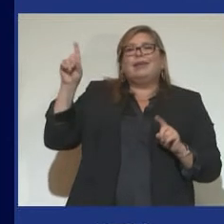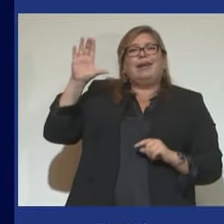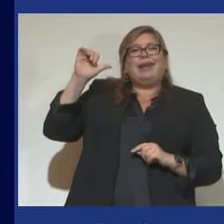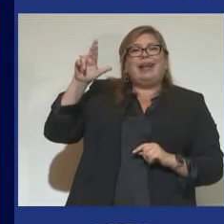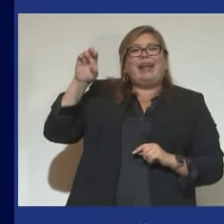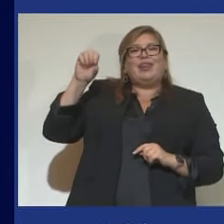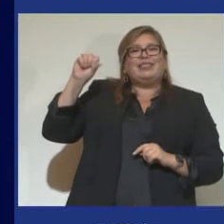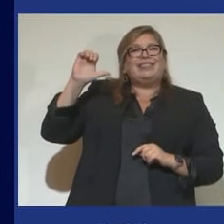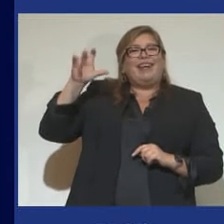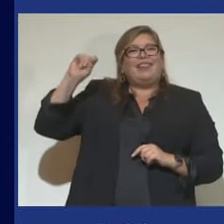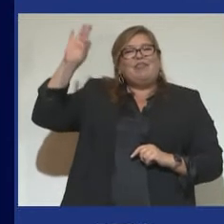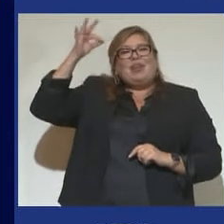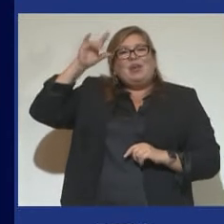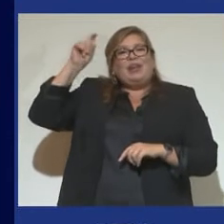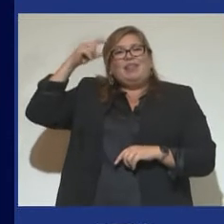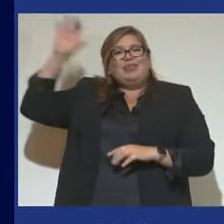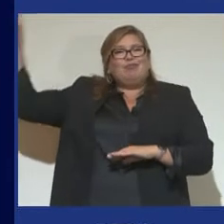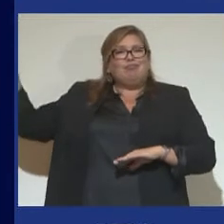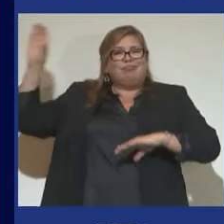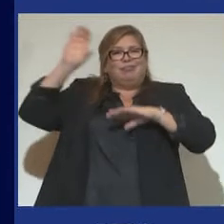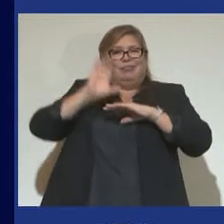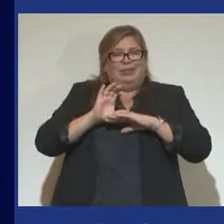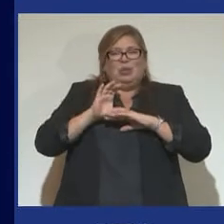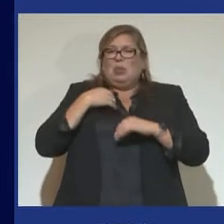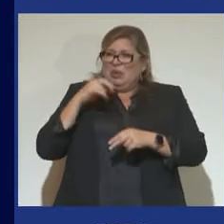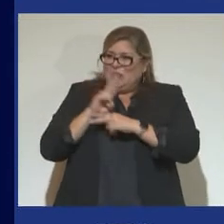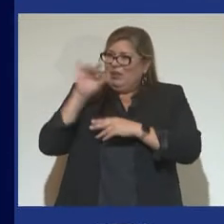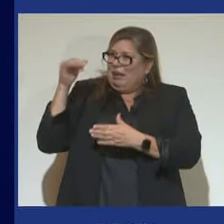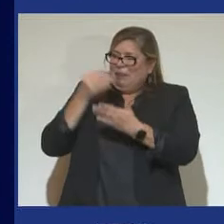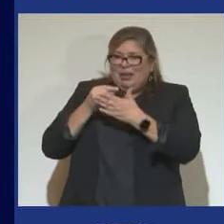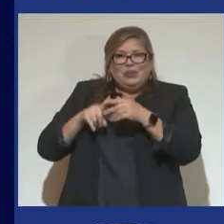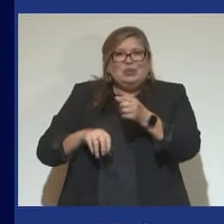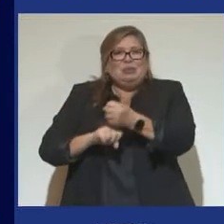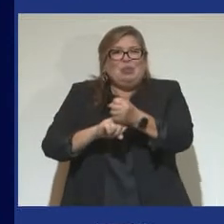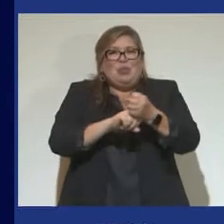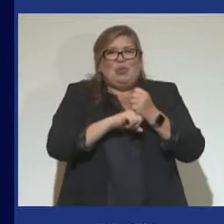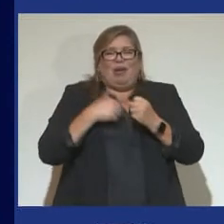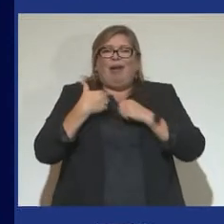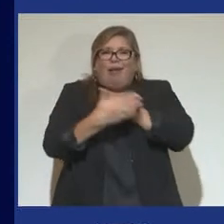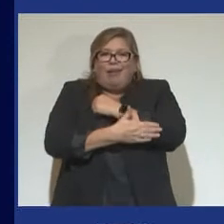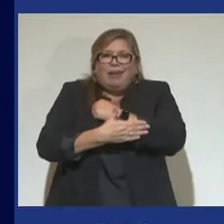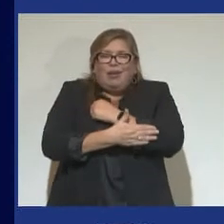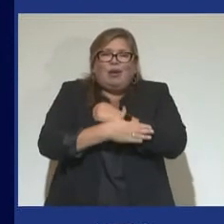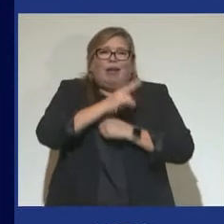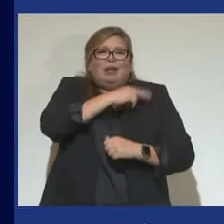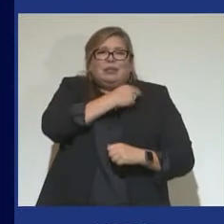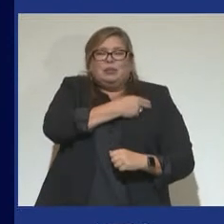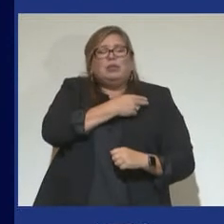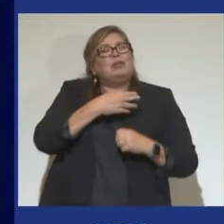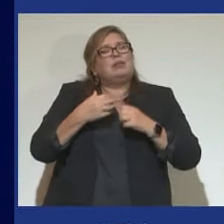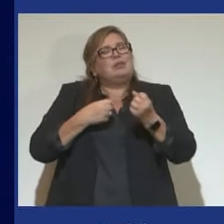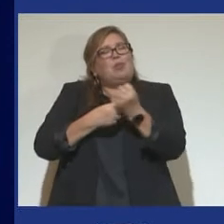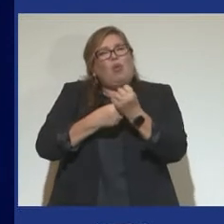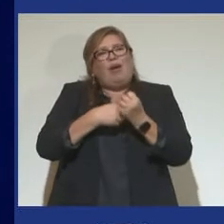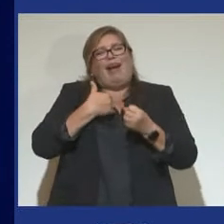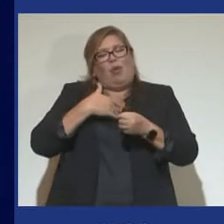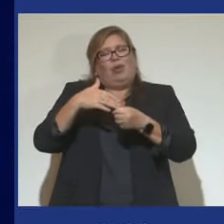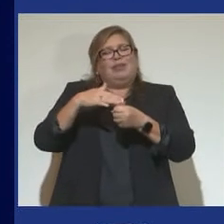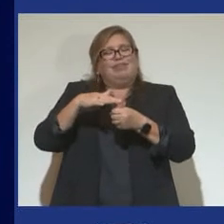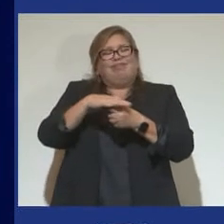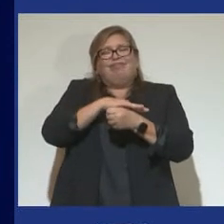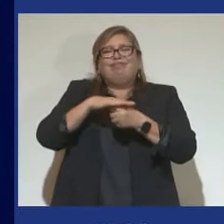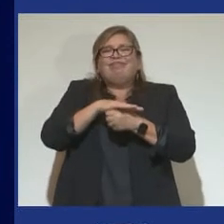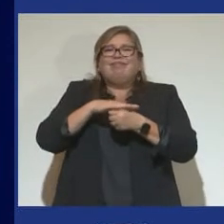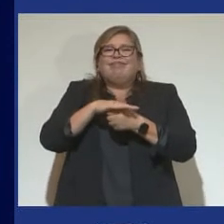kers esos recursos los estamos utilizando ahora para avanzar esta causa para apoyar a los hospitales del condado y